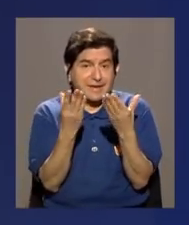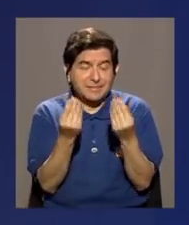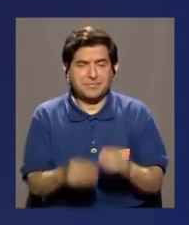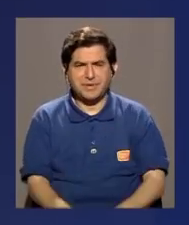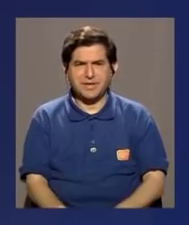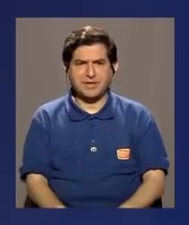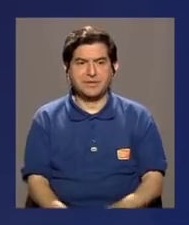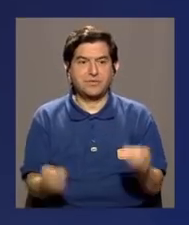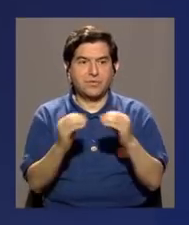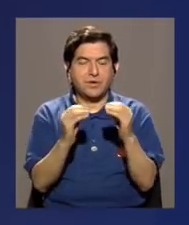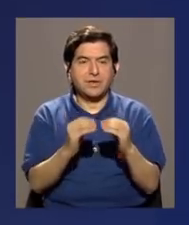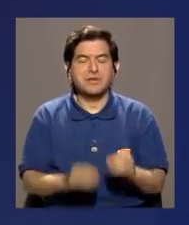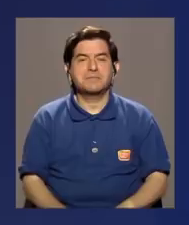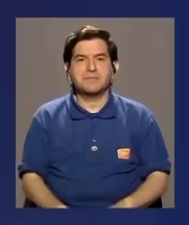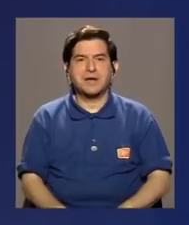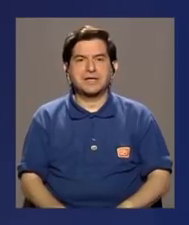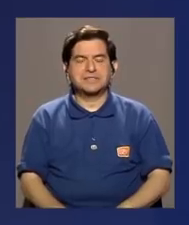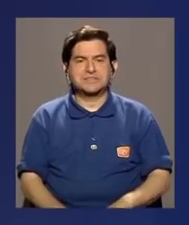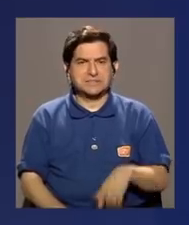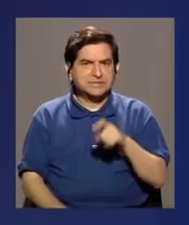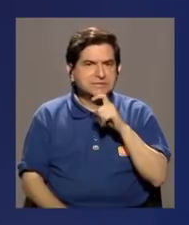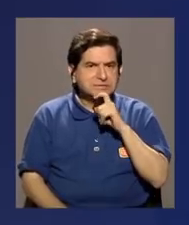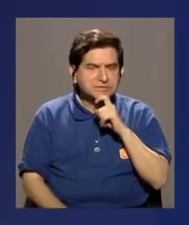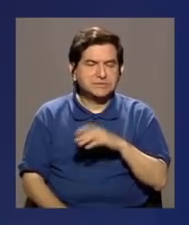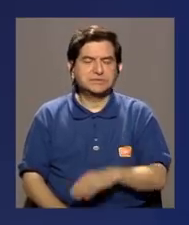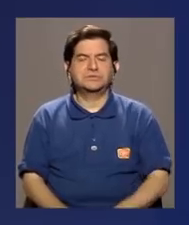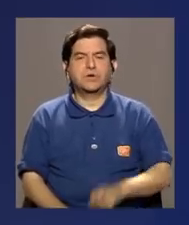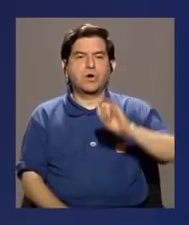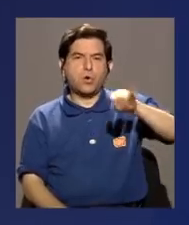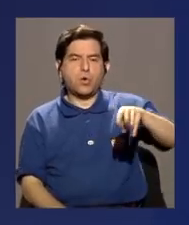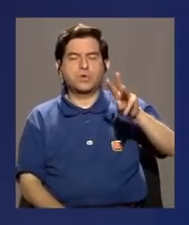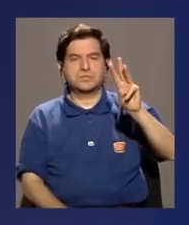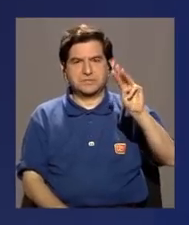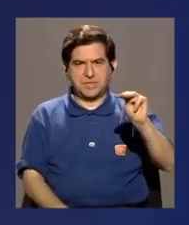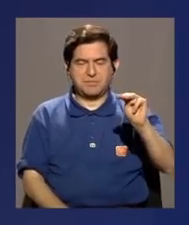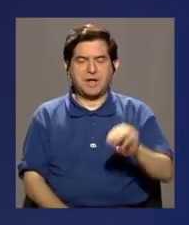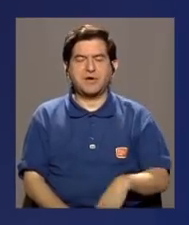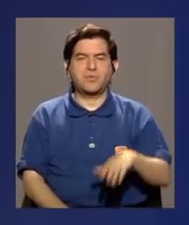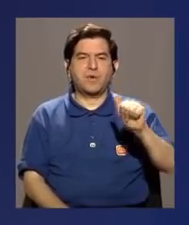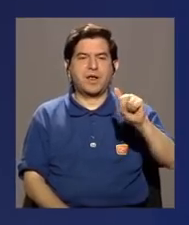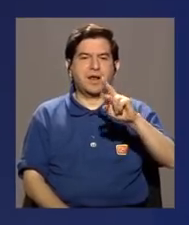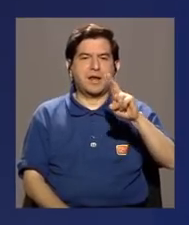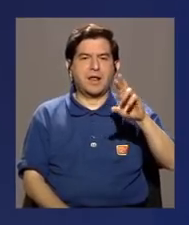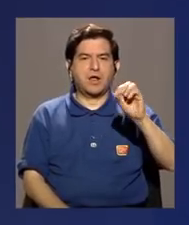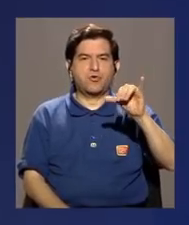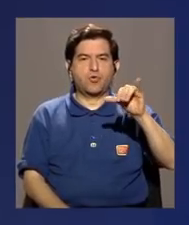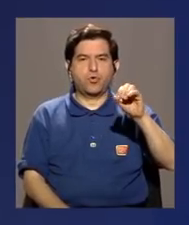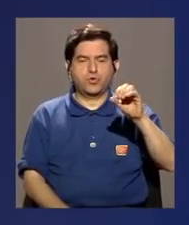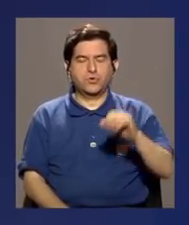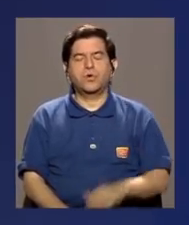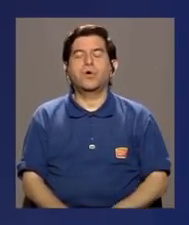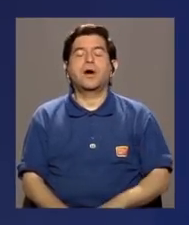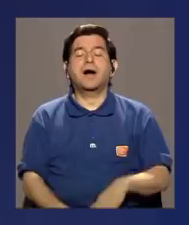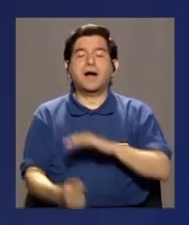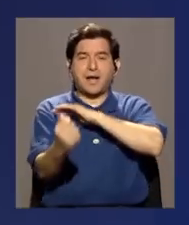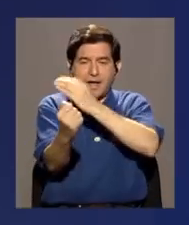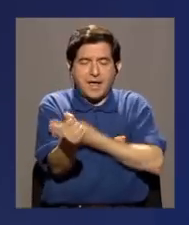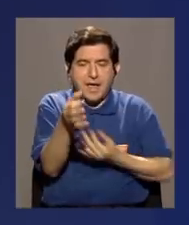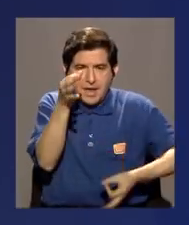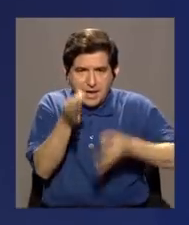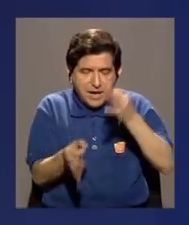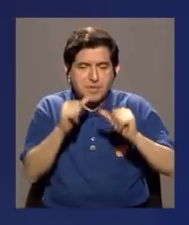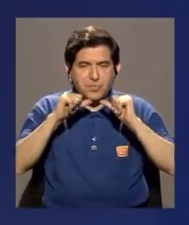todavía le dio algo mucho más grave nos decía don jose manuel arroyo de que en el poder judicial